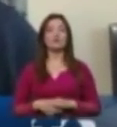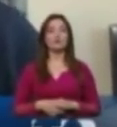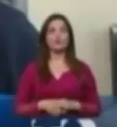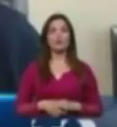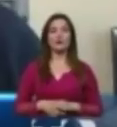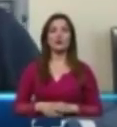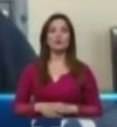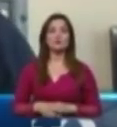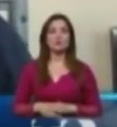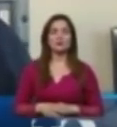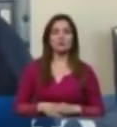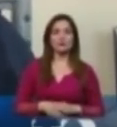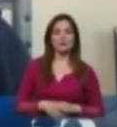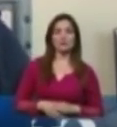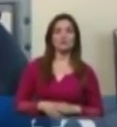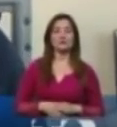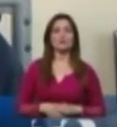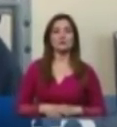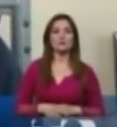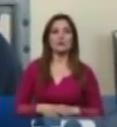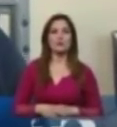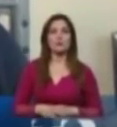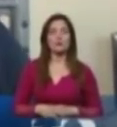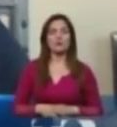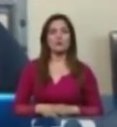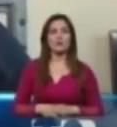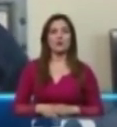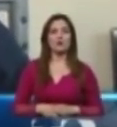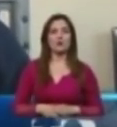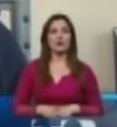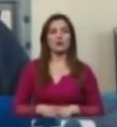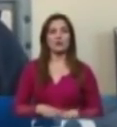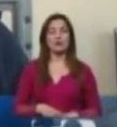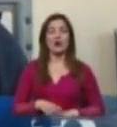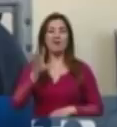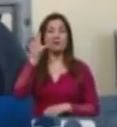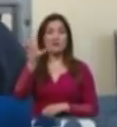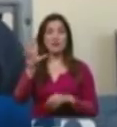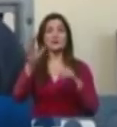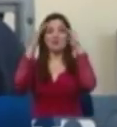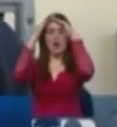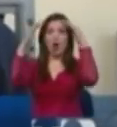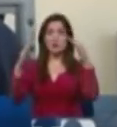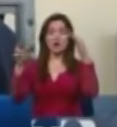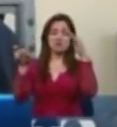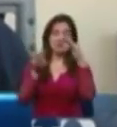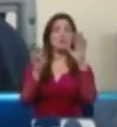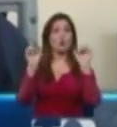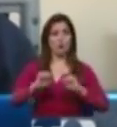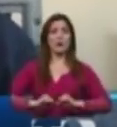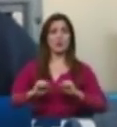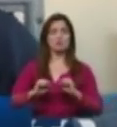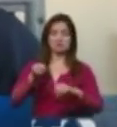tenemos en el municipio 3 CTT disponibles, así que si las personas que están llegando en estos